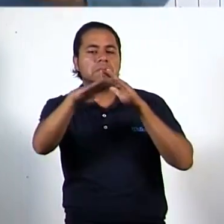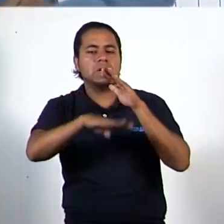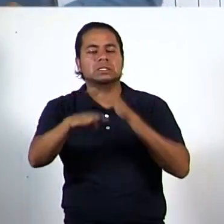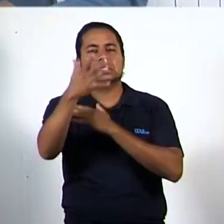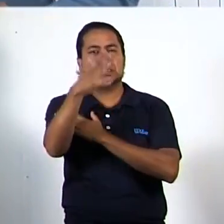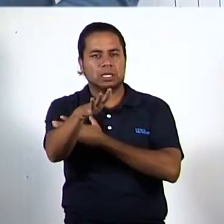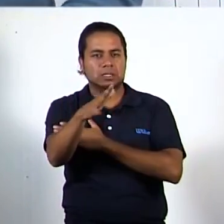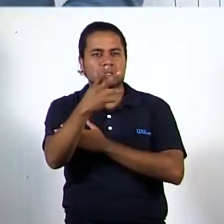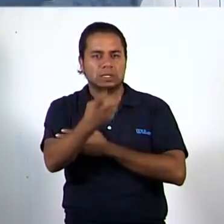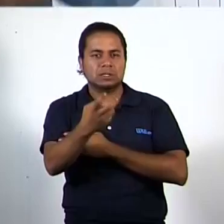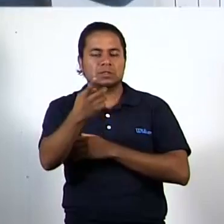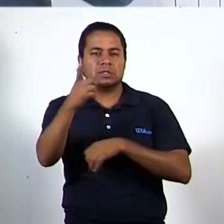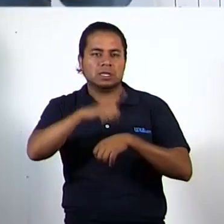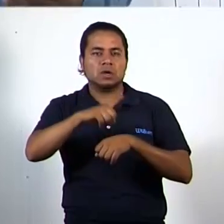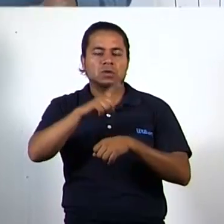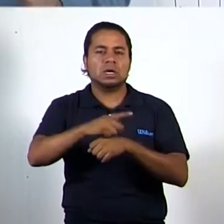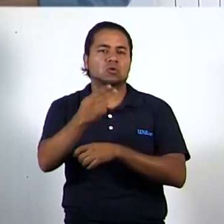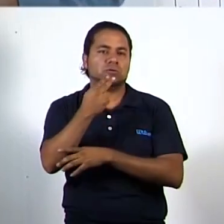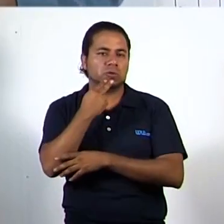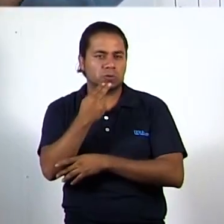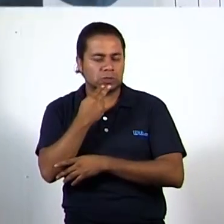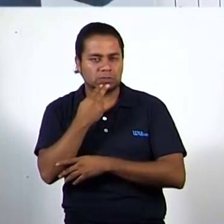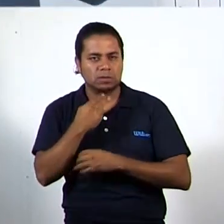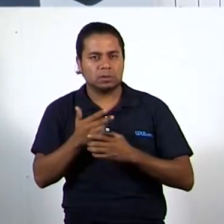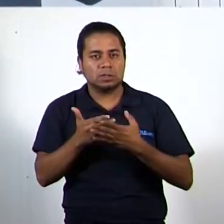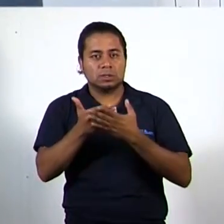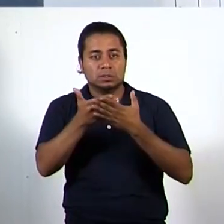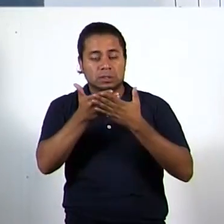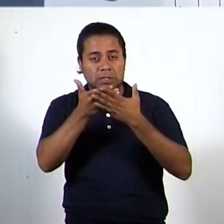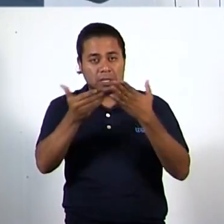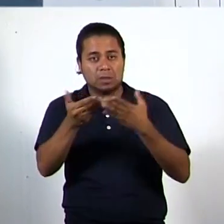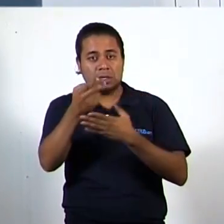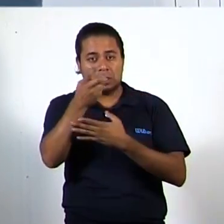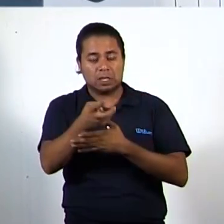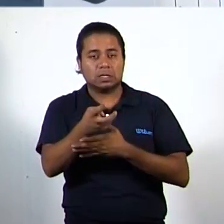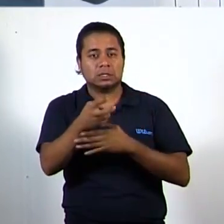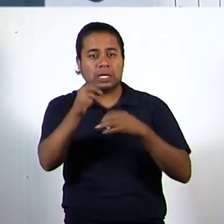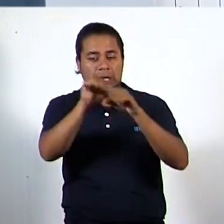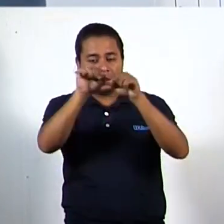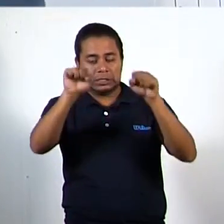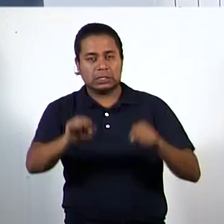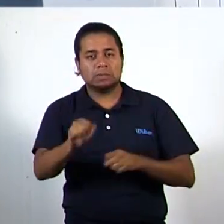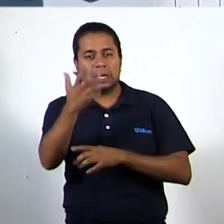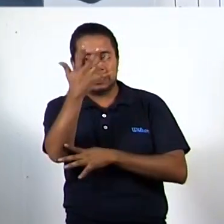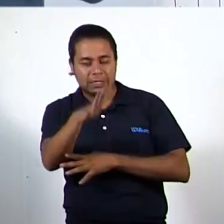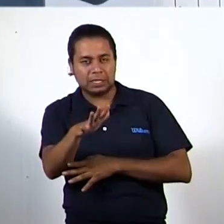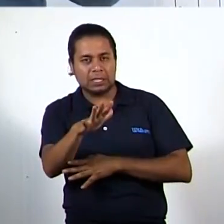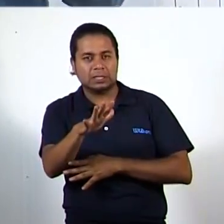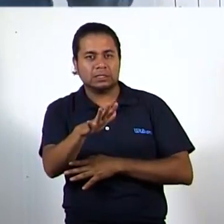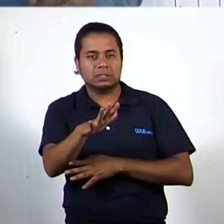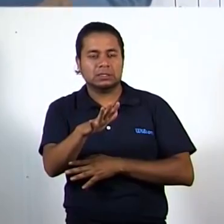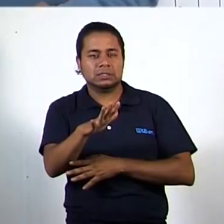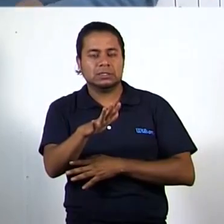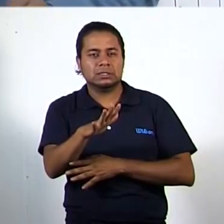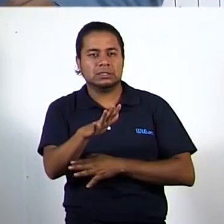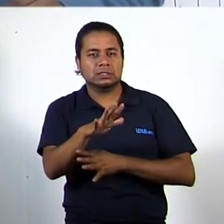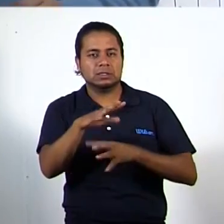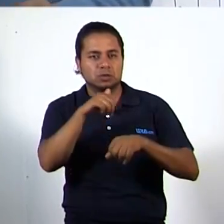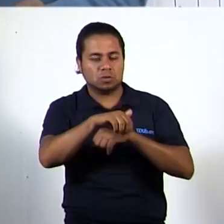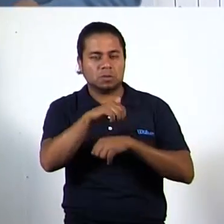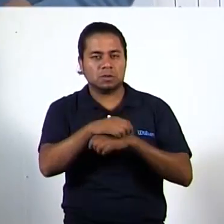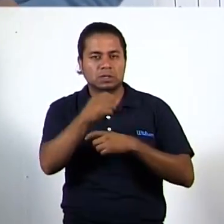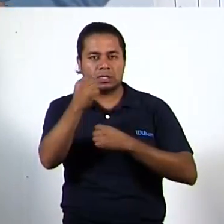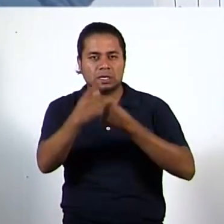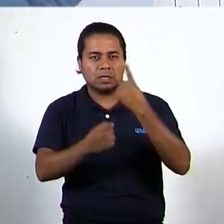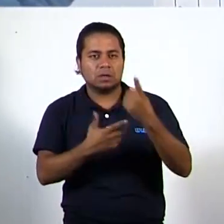todos los días. Ahora bien, de ese sistema decimal o de ese sistema de numeración decimal hay